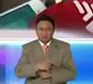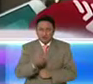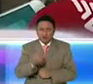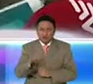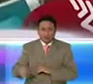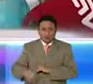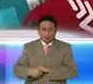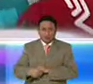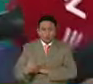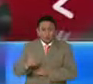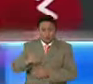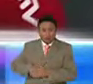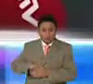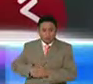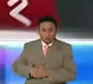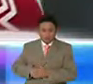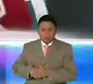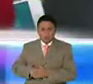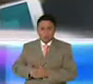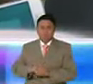fiscalía no ha podido demostrar